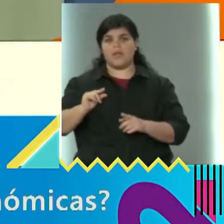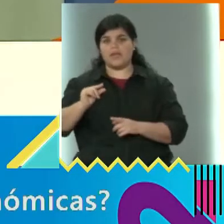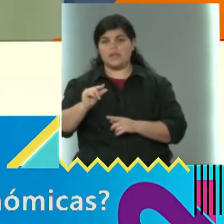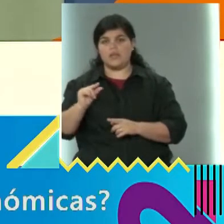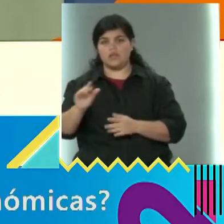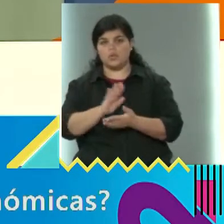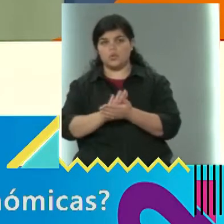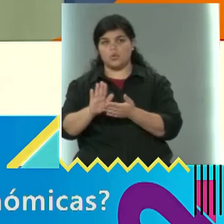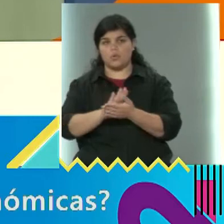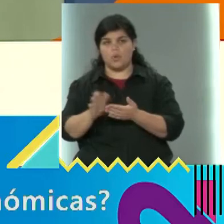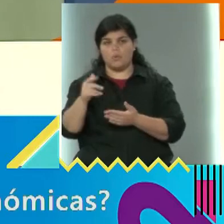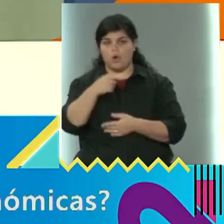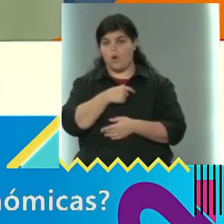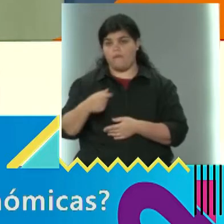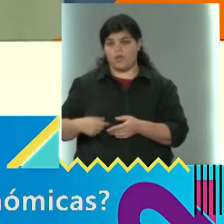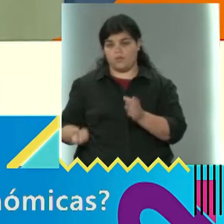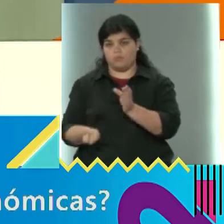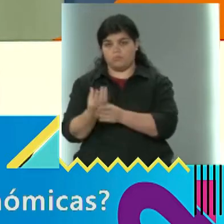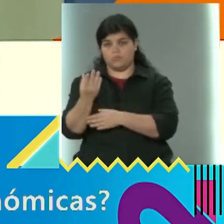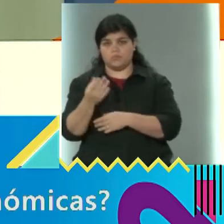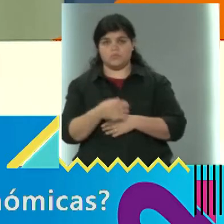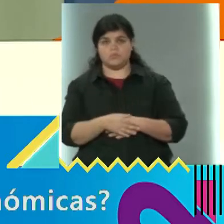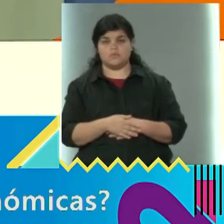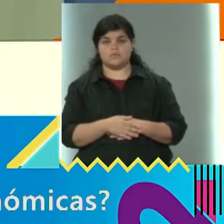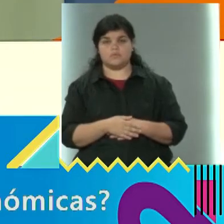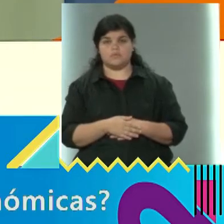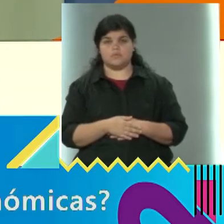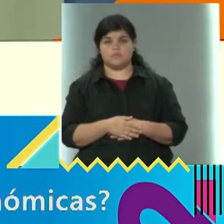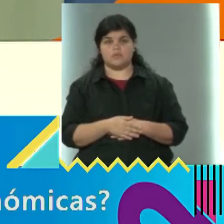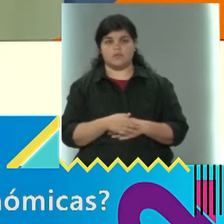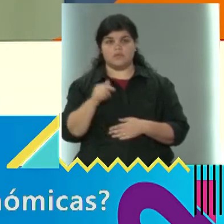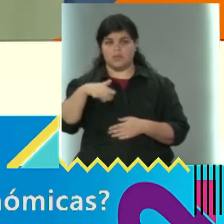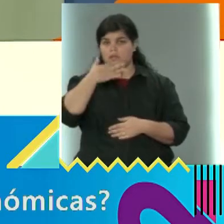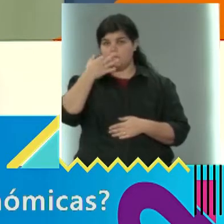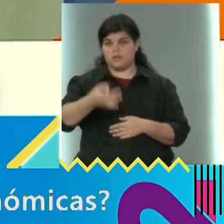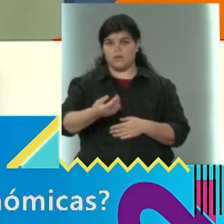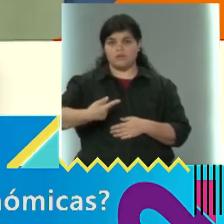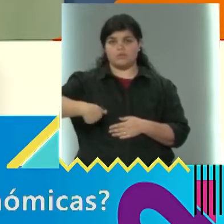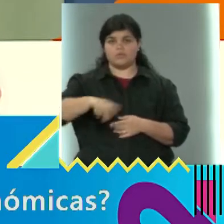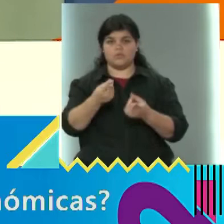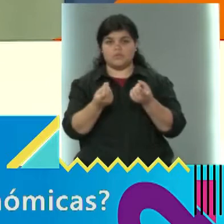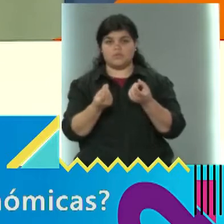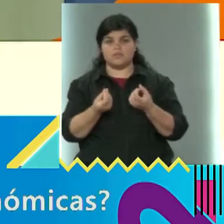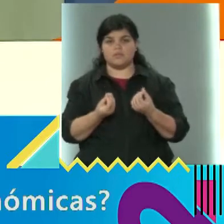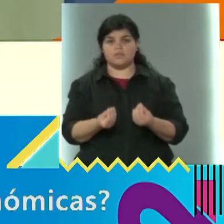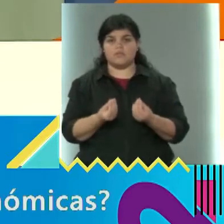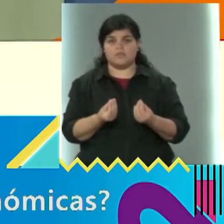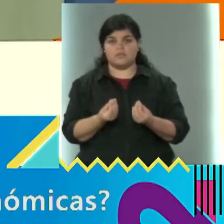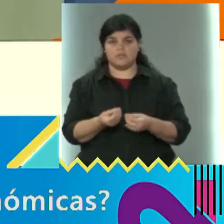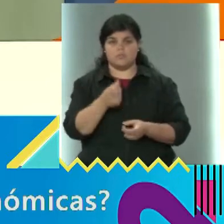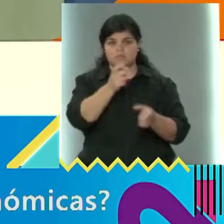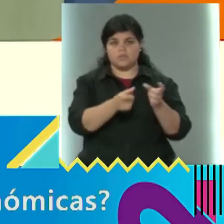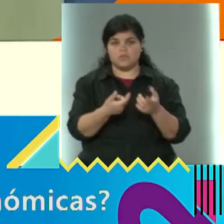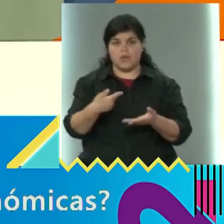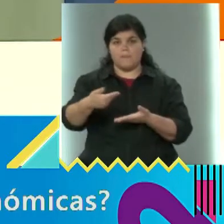están generando el gobierno. Obviamente lo que nosotros necesitamos es, o que cualquier persona pide, también